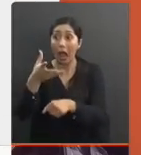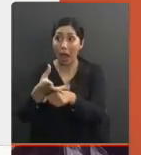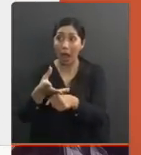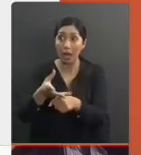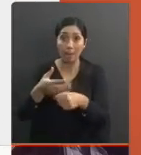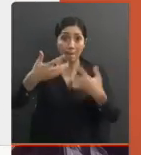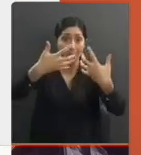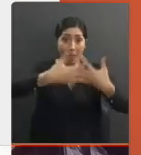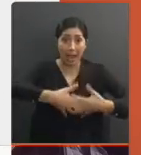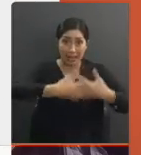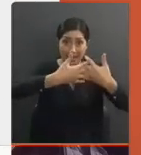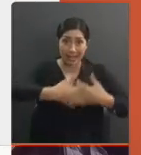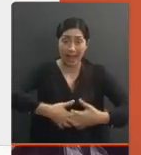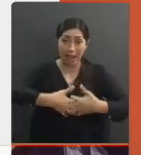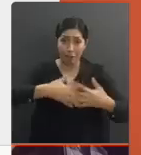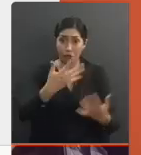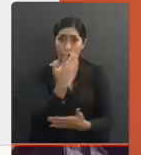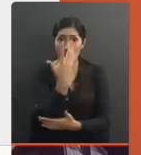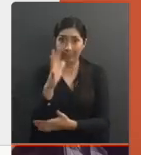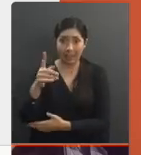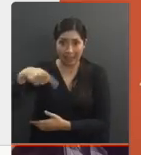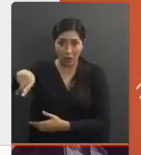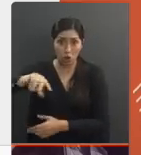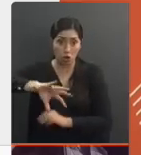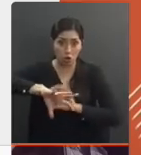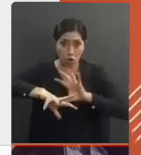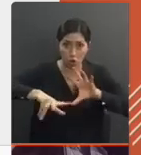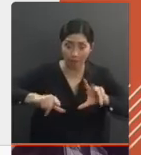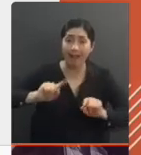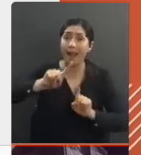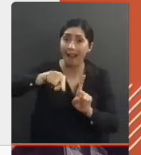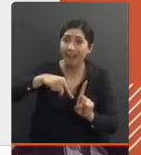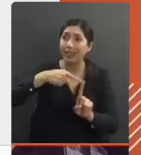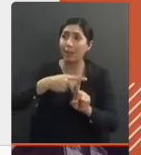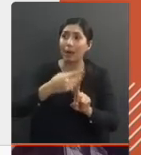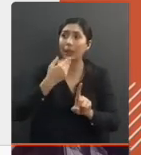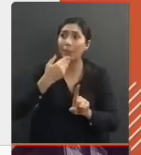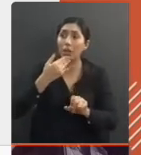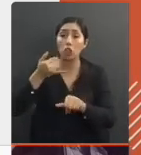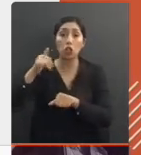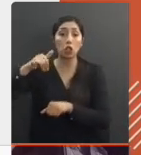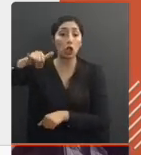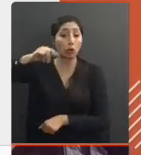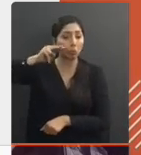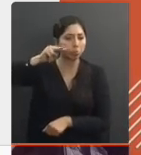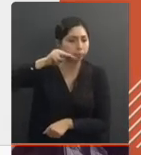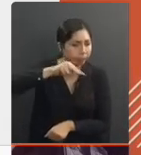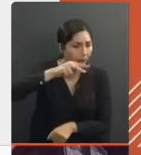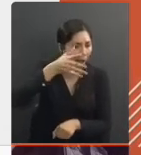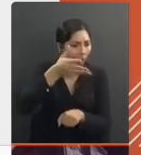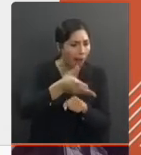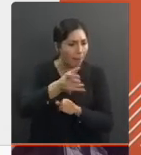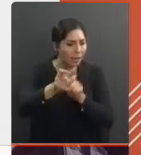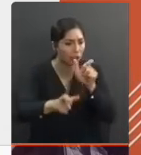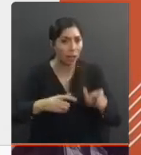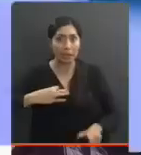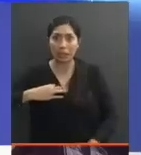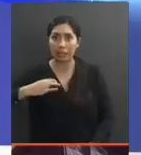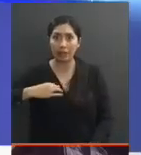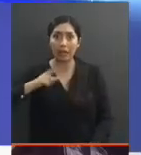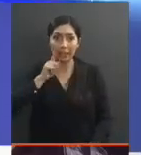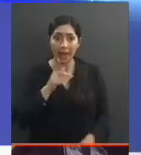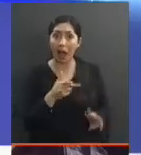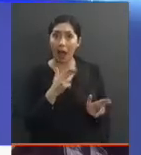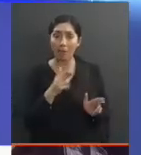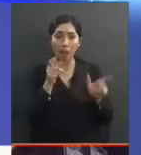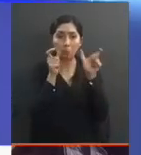estado cometiendo los ilícitos, además de constatar mediante sobrevuelo de drones la presencia de civiles armados que vigilan el predio.